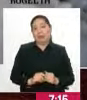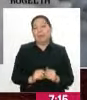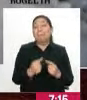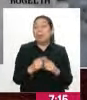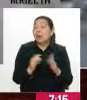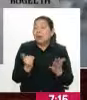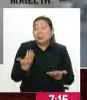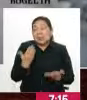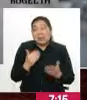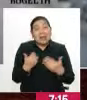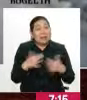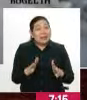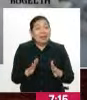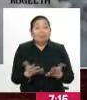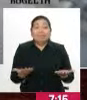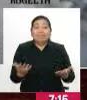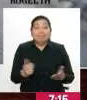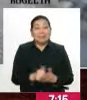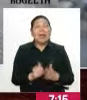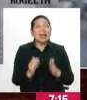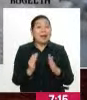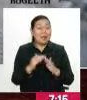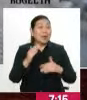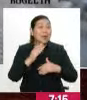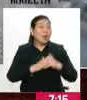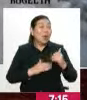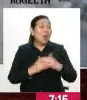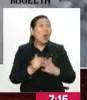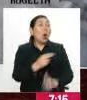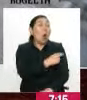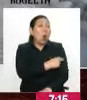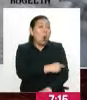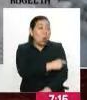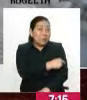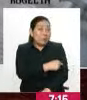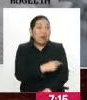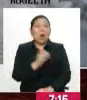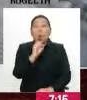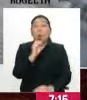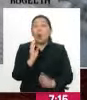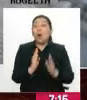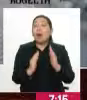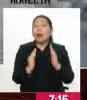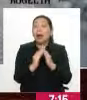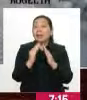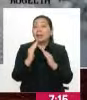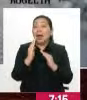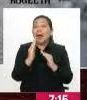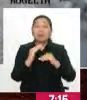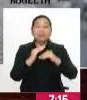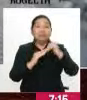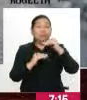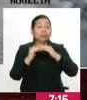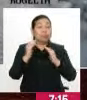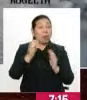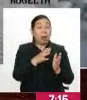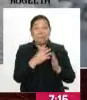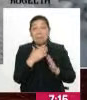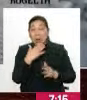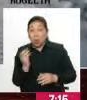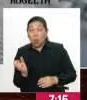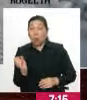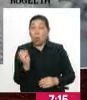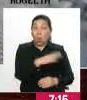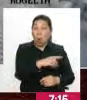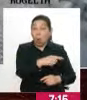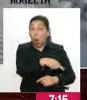están, probablemente ya estamos hablando de viviendas construidas, hospitales, edificios, ¿no? Ahí, ¿cómo, ahí es reubicarlos, ahí es apuntalar